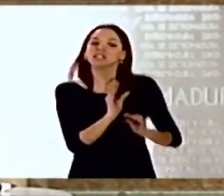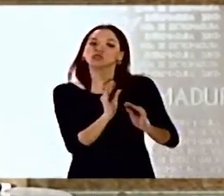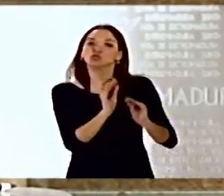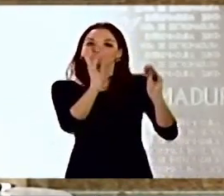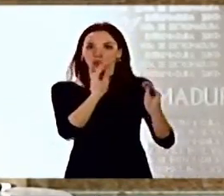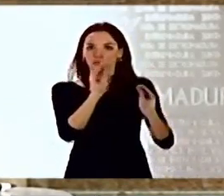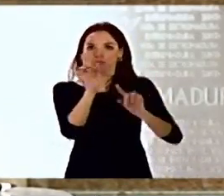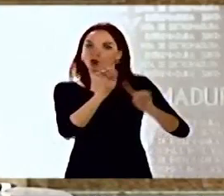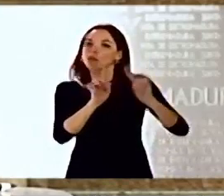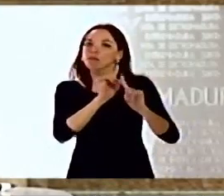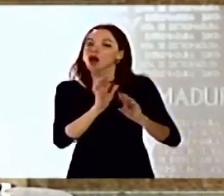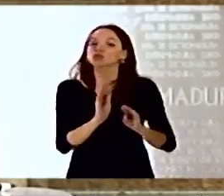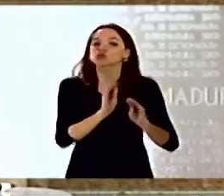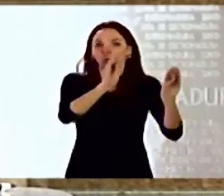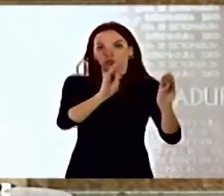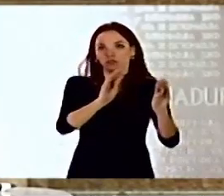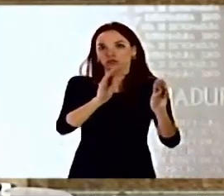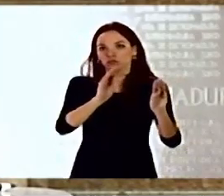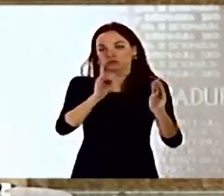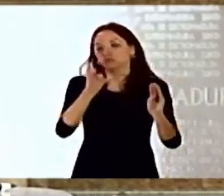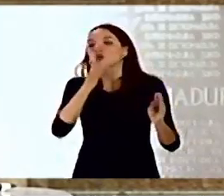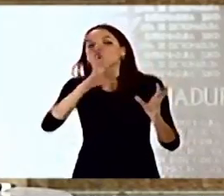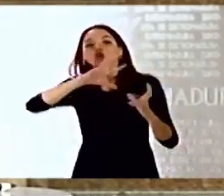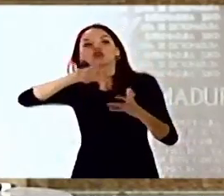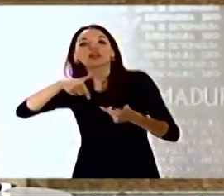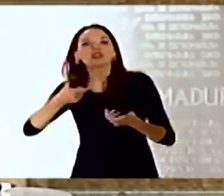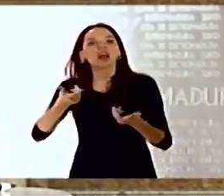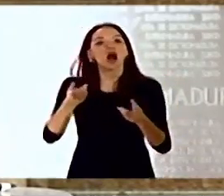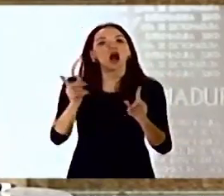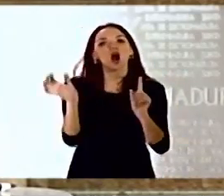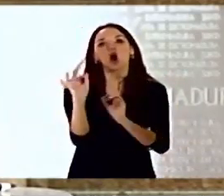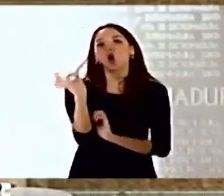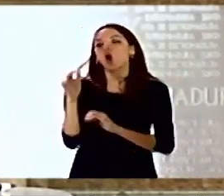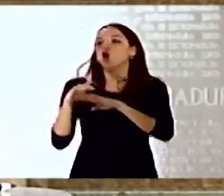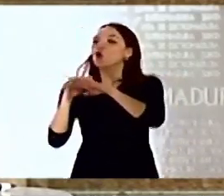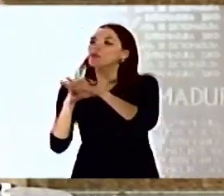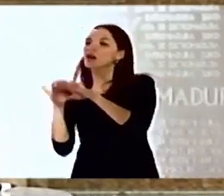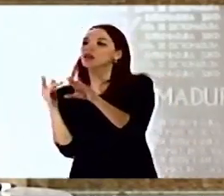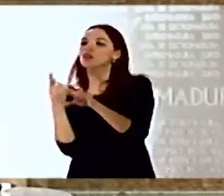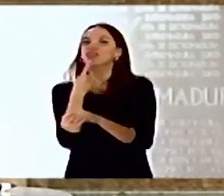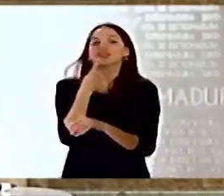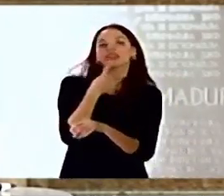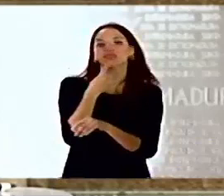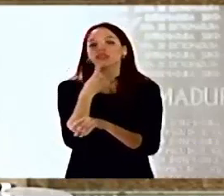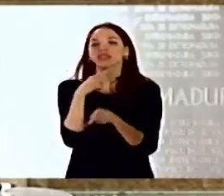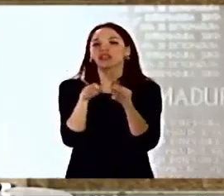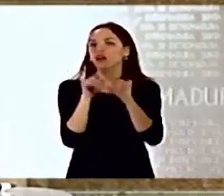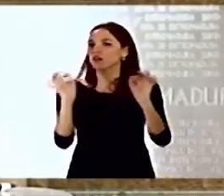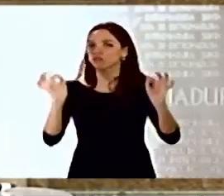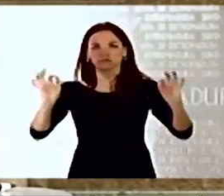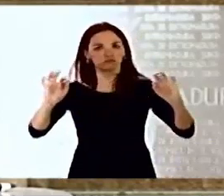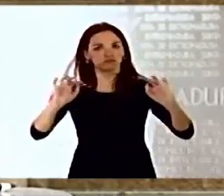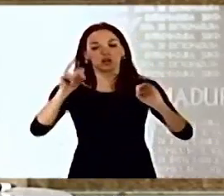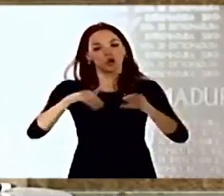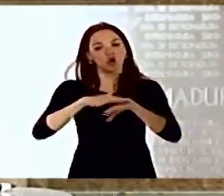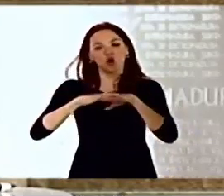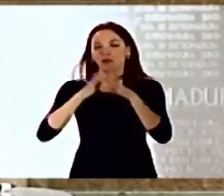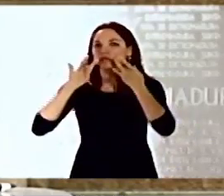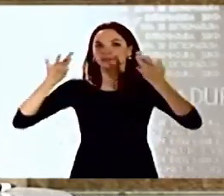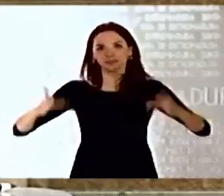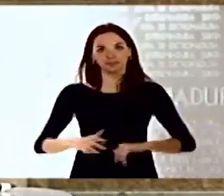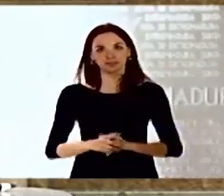se avanzan las noticias, no cuáles son los titulares del Gobierno, de la oposición, qué dice un partido político, qué dice otro. Aquí hay un Gobierno que cuando llegó en el